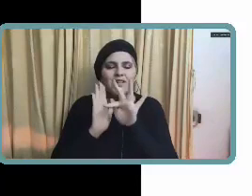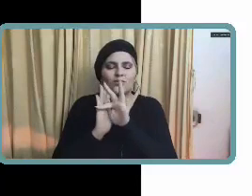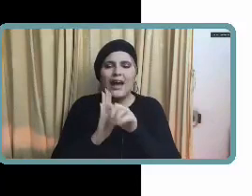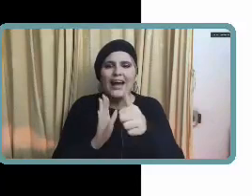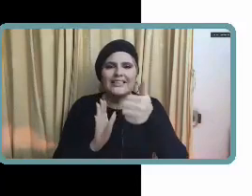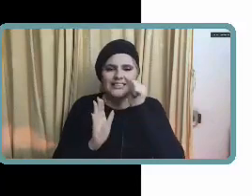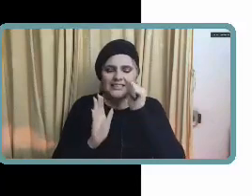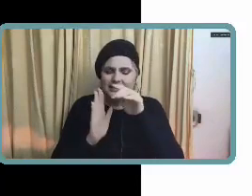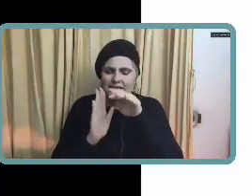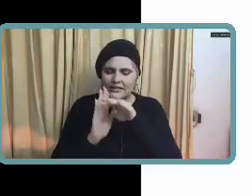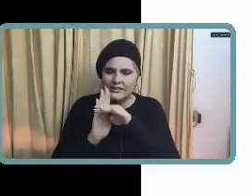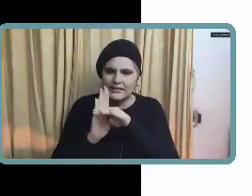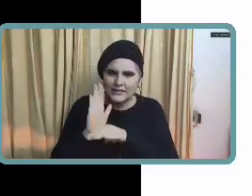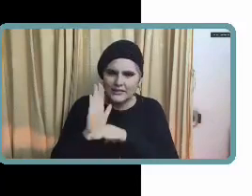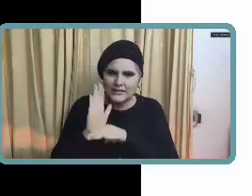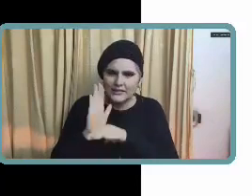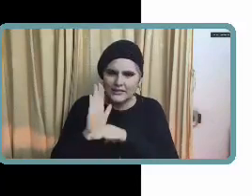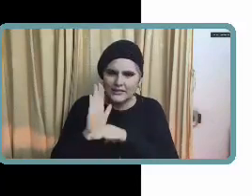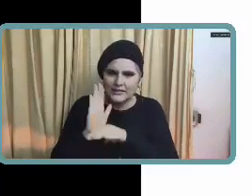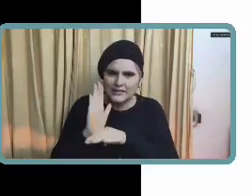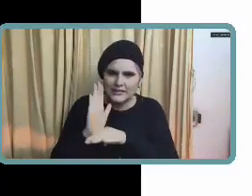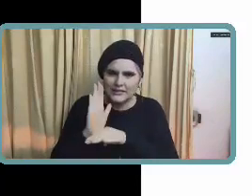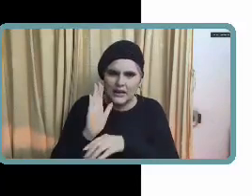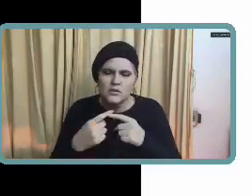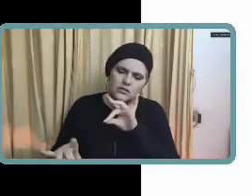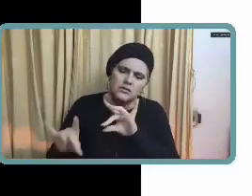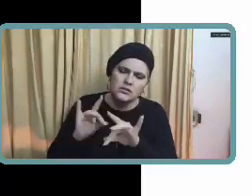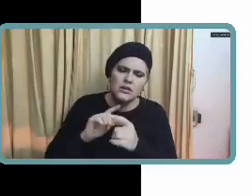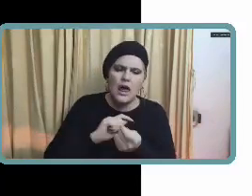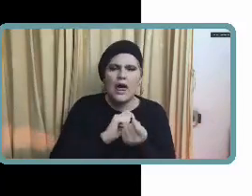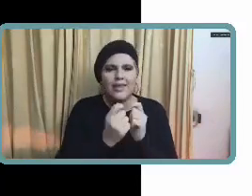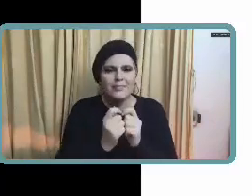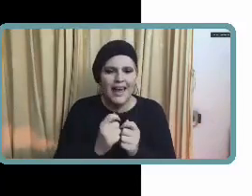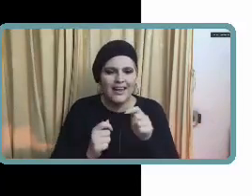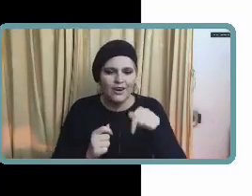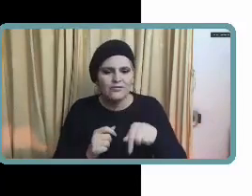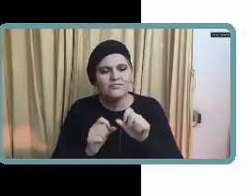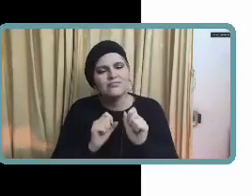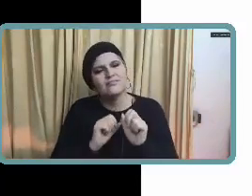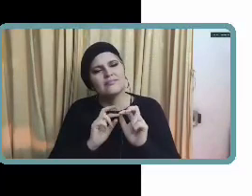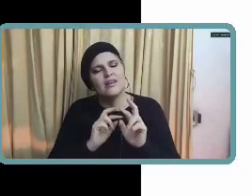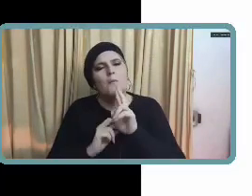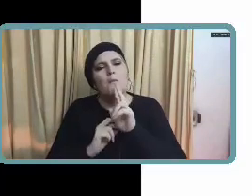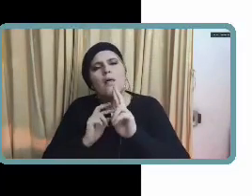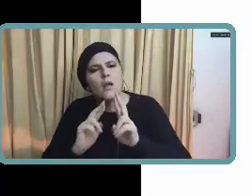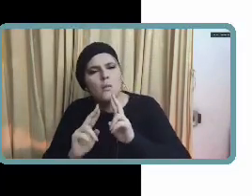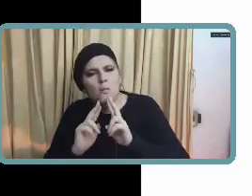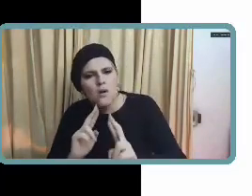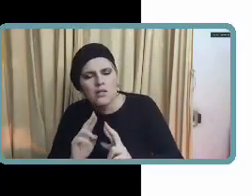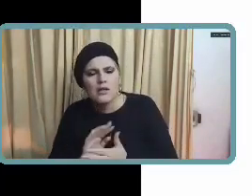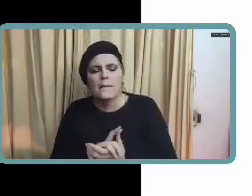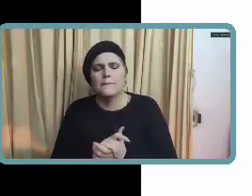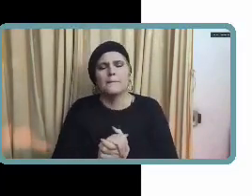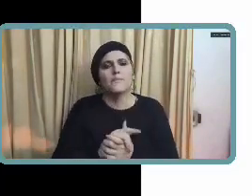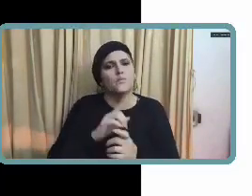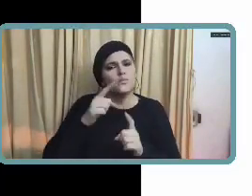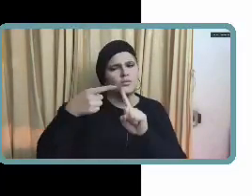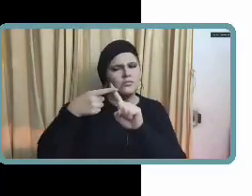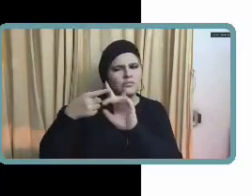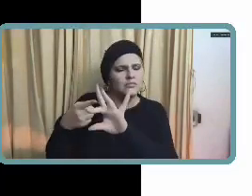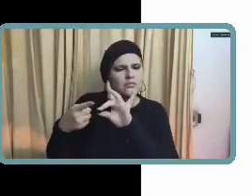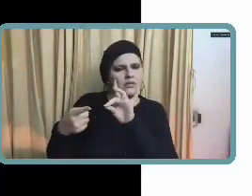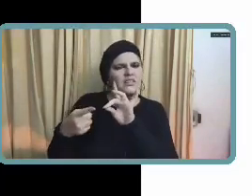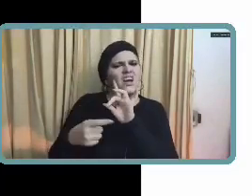las preguntas que fueron saliendo, fui adaptando la presentación para hoy día para ir dando respuesta a algunas de ellas. Y una de las preguntas era, ¿a qué edad se puede